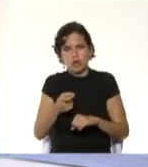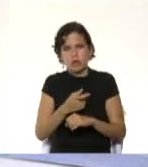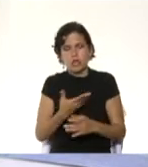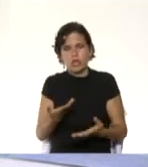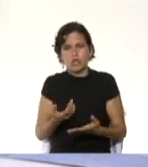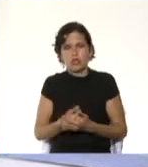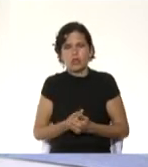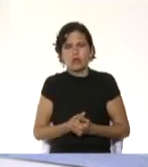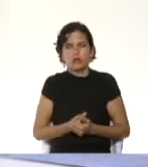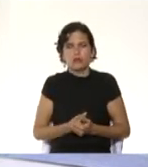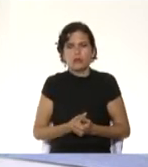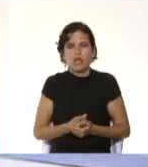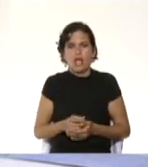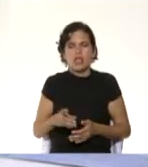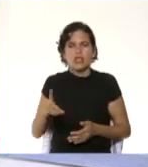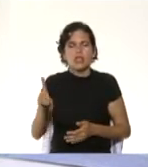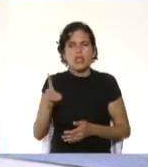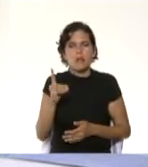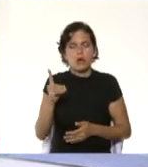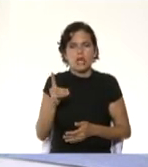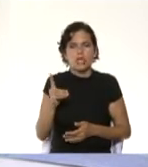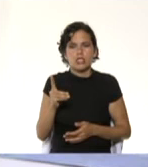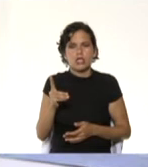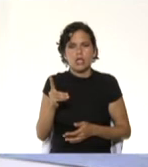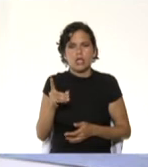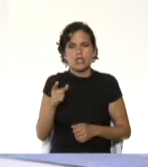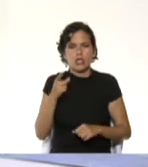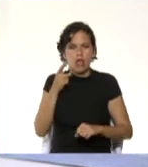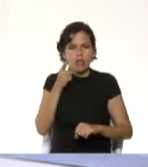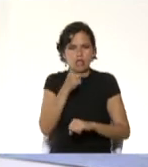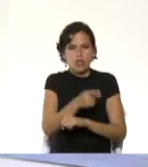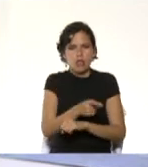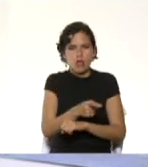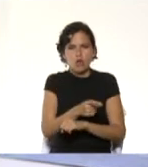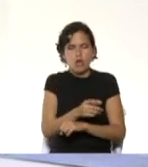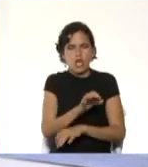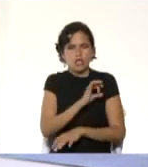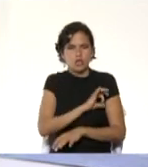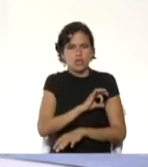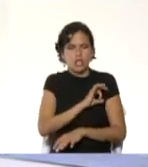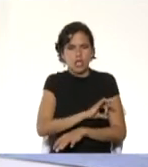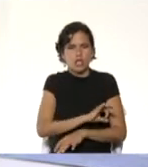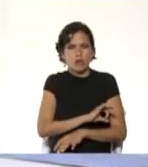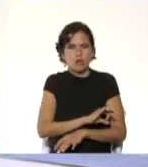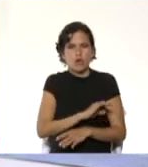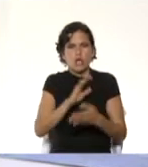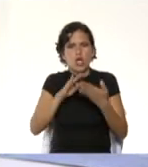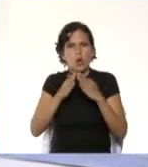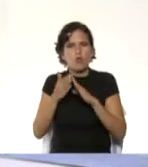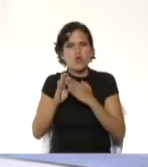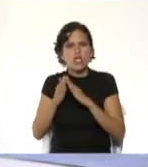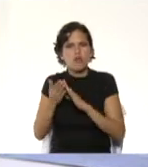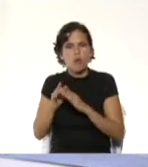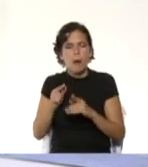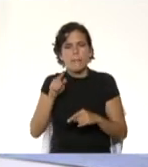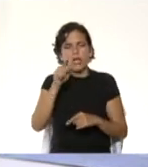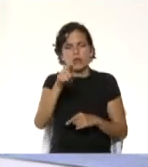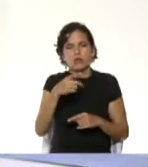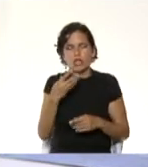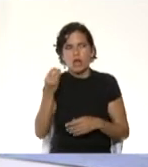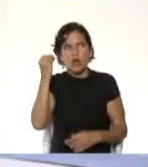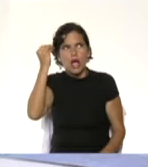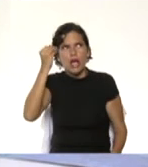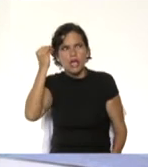como lo es la democracia, la dictadura, el socialismo y el comunismo, para que ustedes hagan un